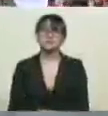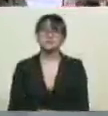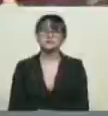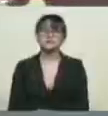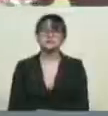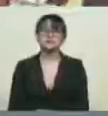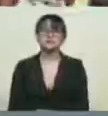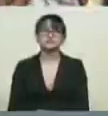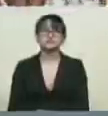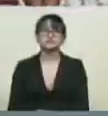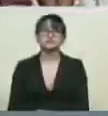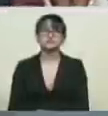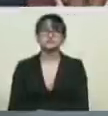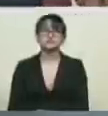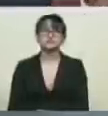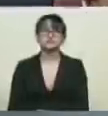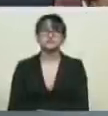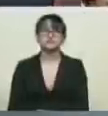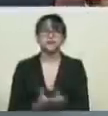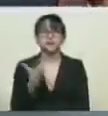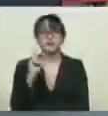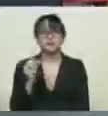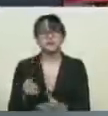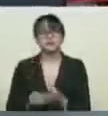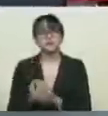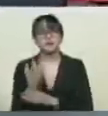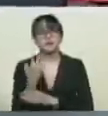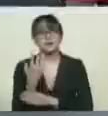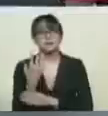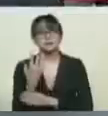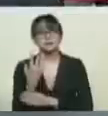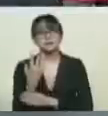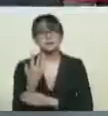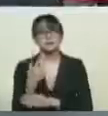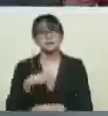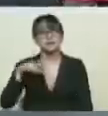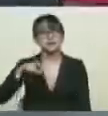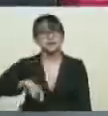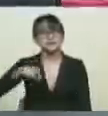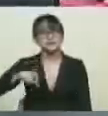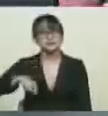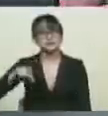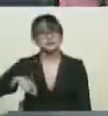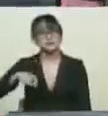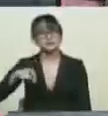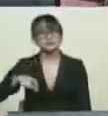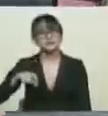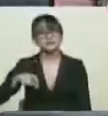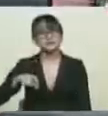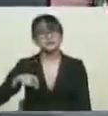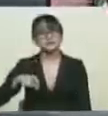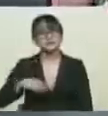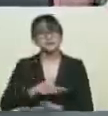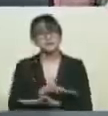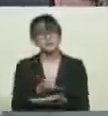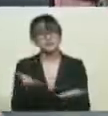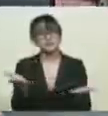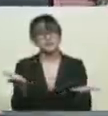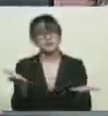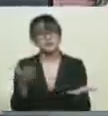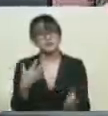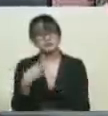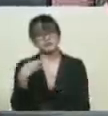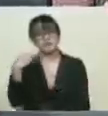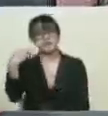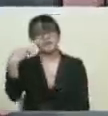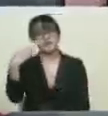te pido más. El 20 de mayo, yo necesito que ustedes me